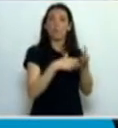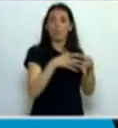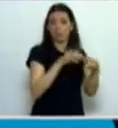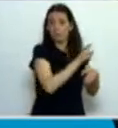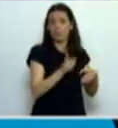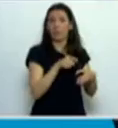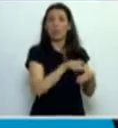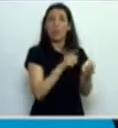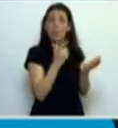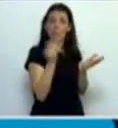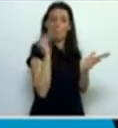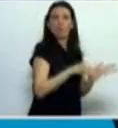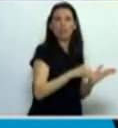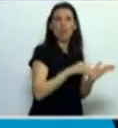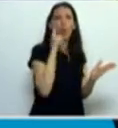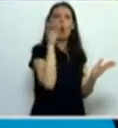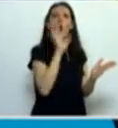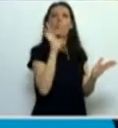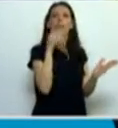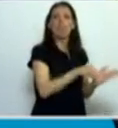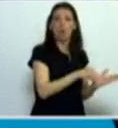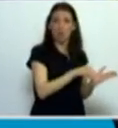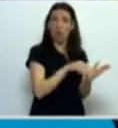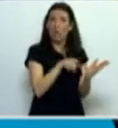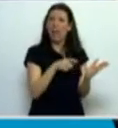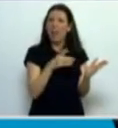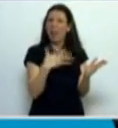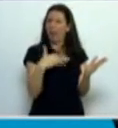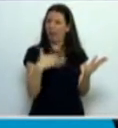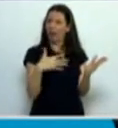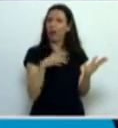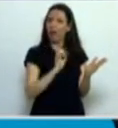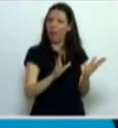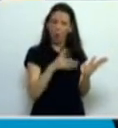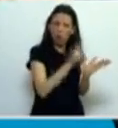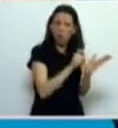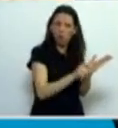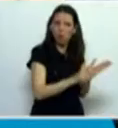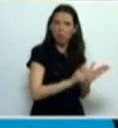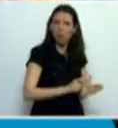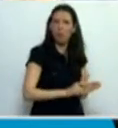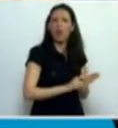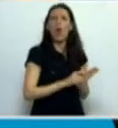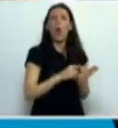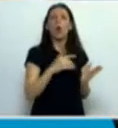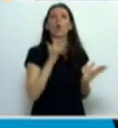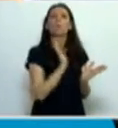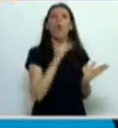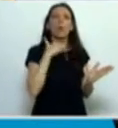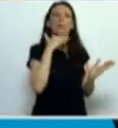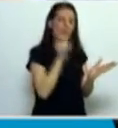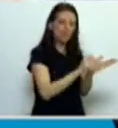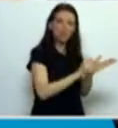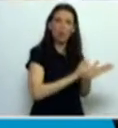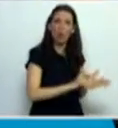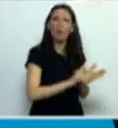dejado salvada su opinión y han manifestado y hecho graves observaciones o importantes observaciones sobre la forma en